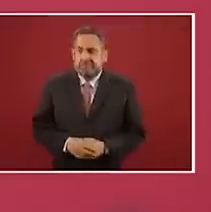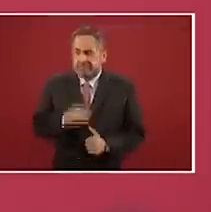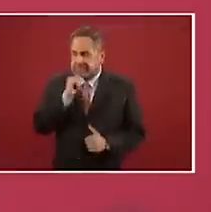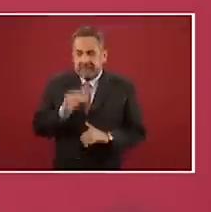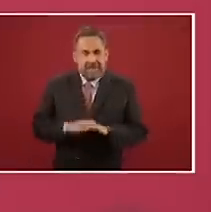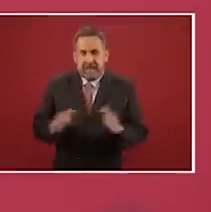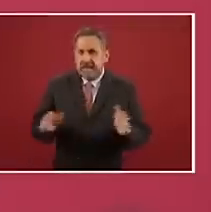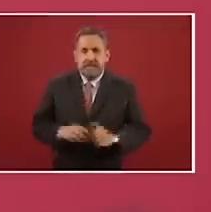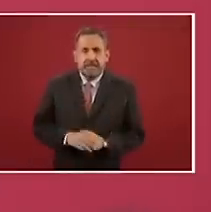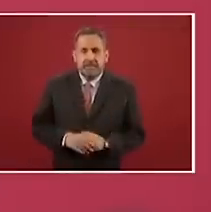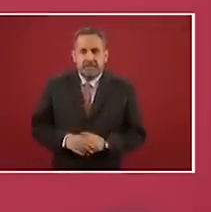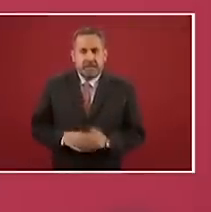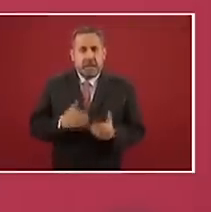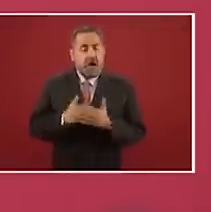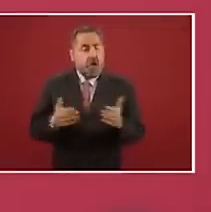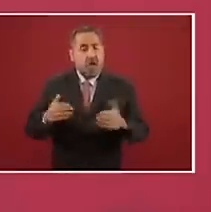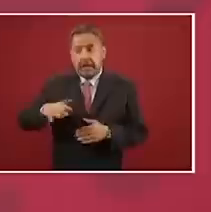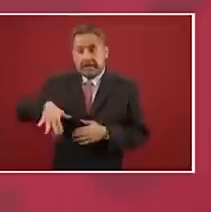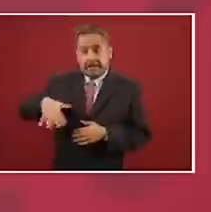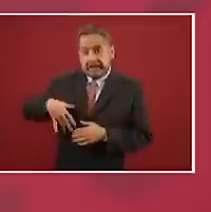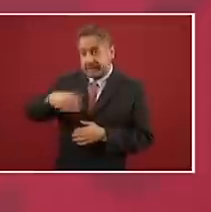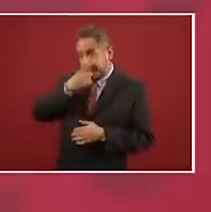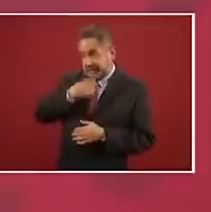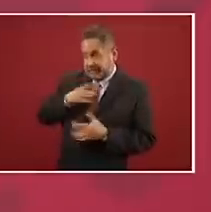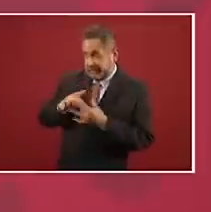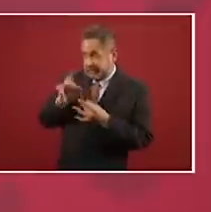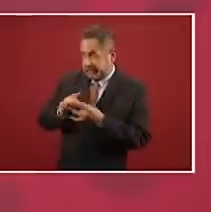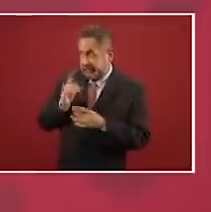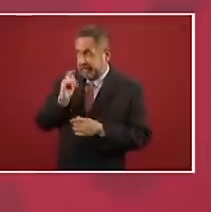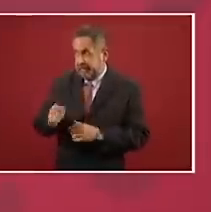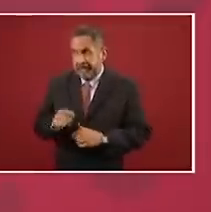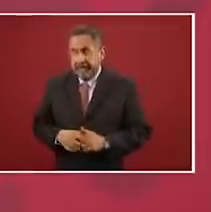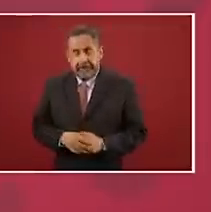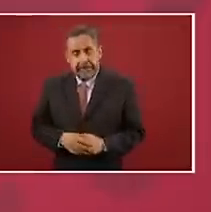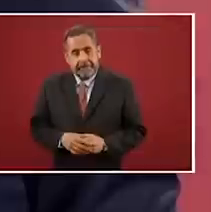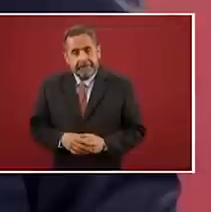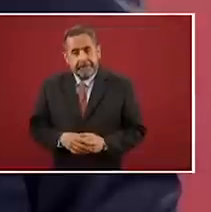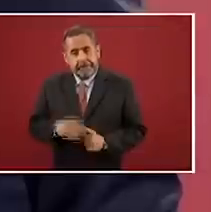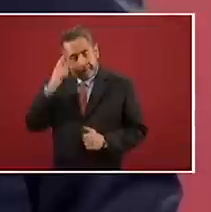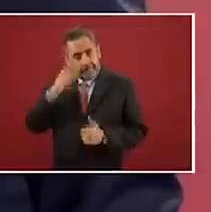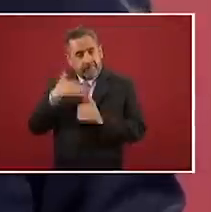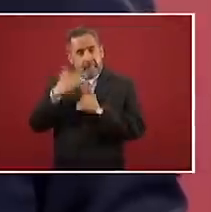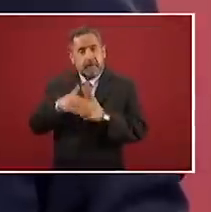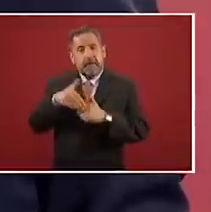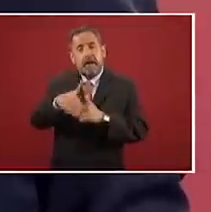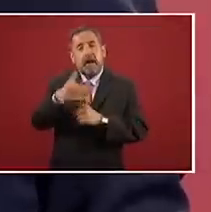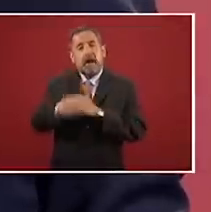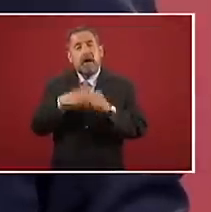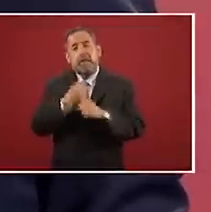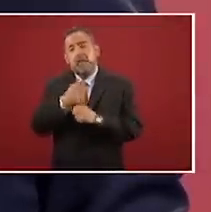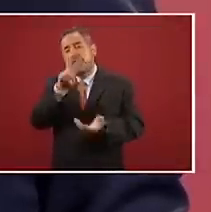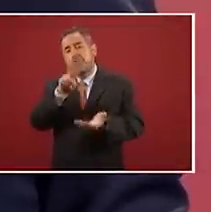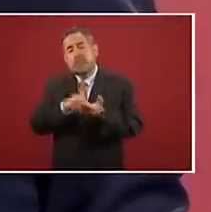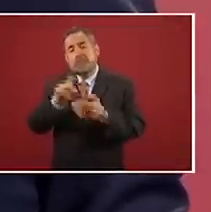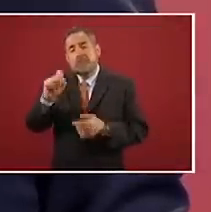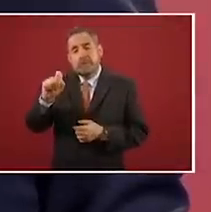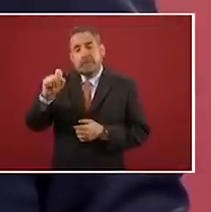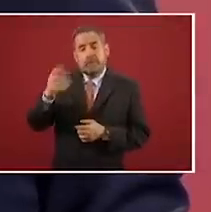Nada. Ahora me dicen que para el 2024